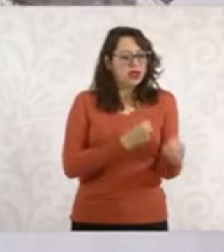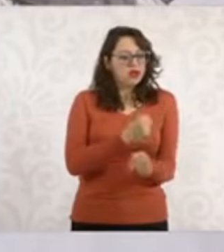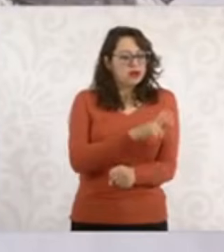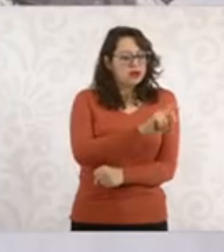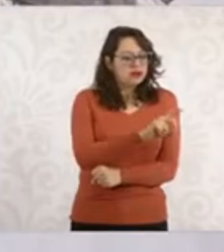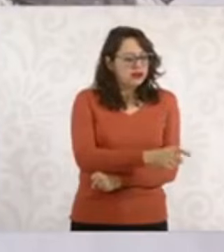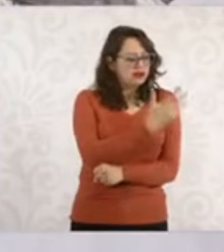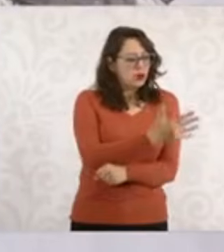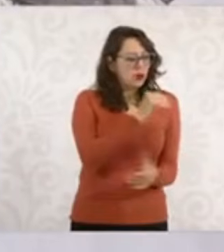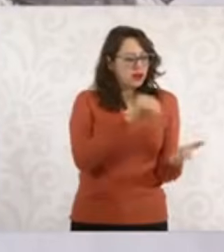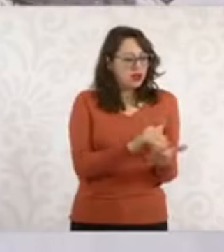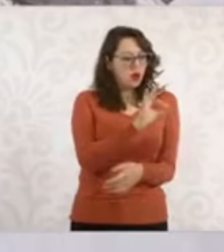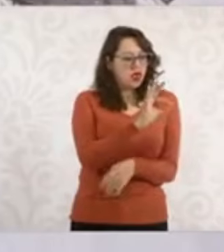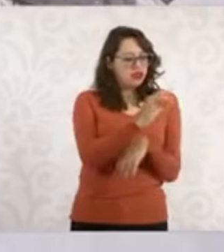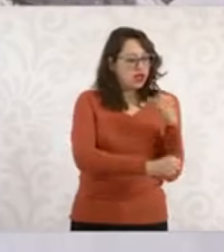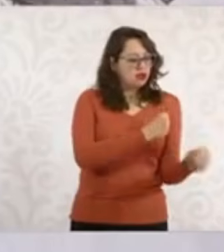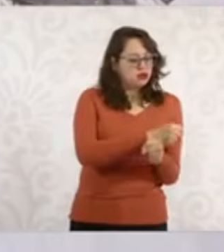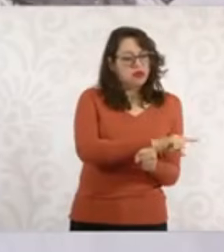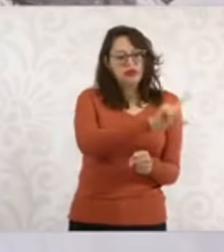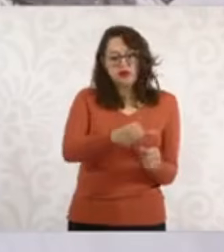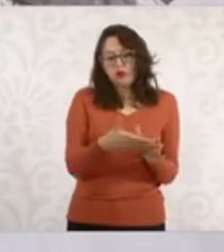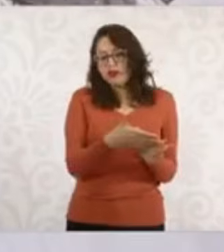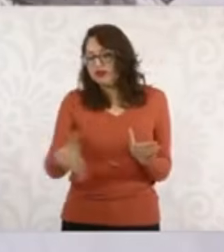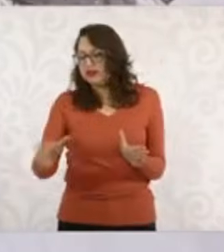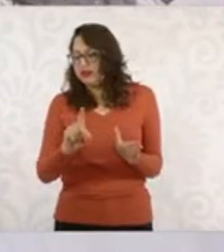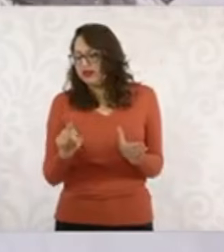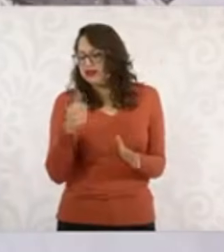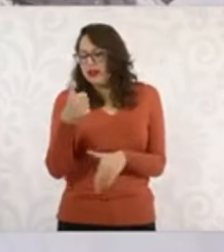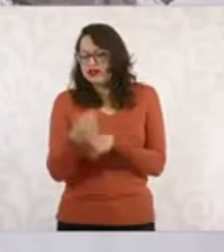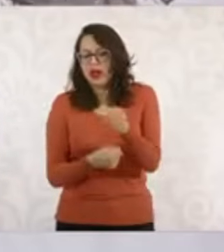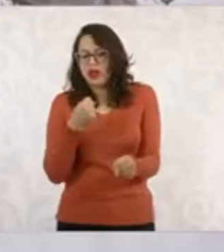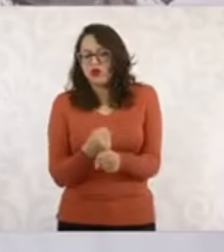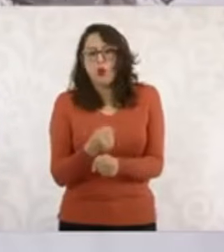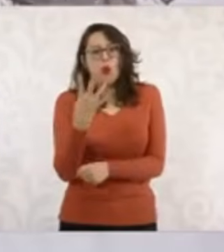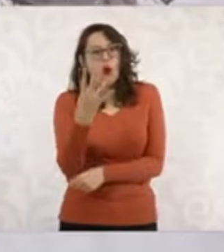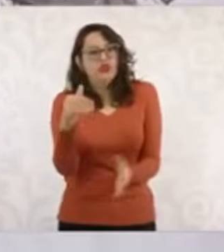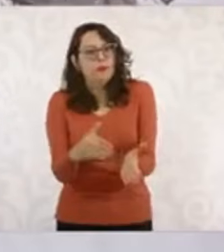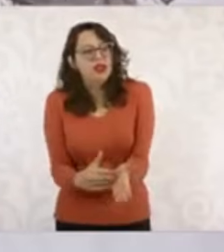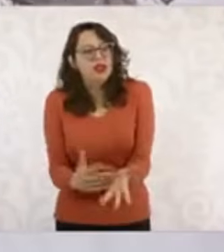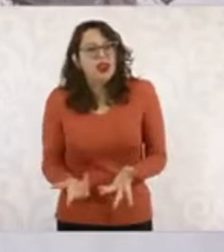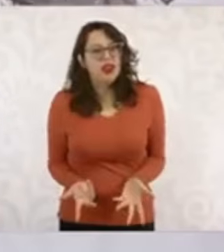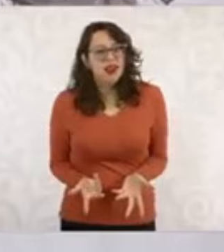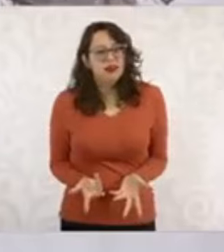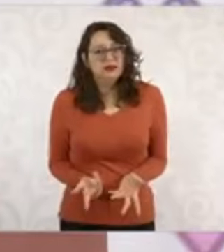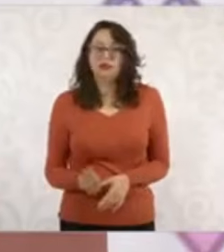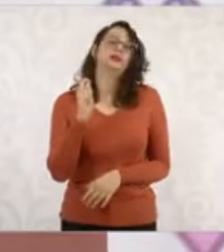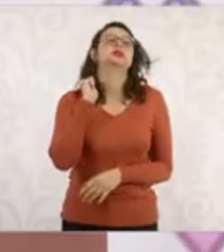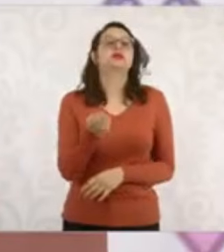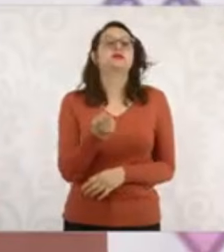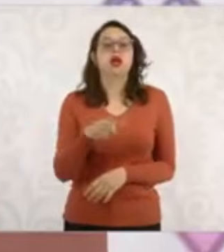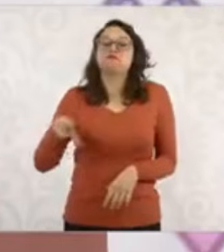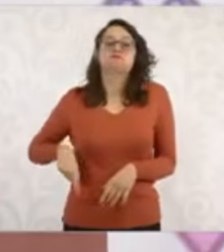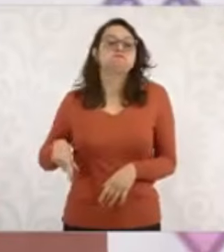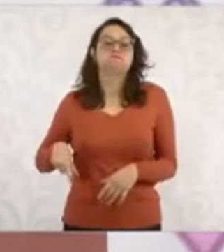el mismo periodo, solo 4,000. O sea, no se invirtió en el